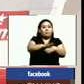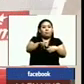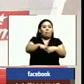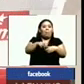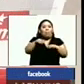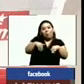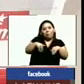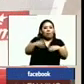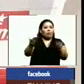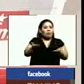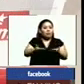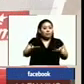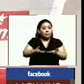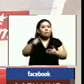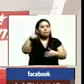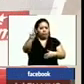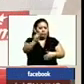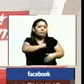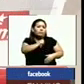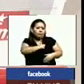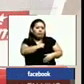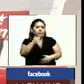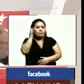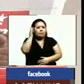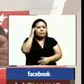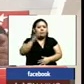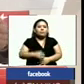cumplir con esa obligación que tenemos.